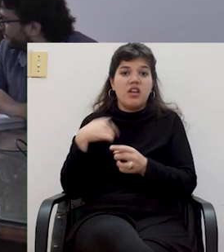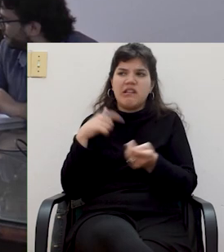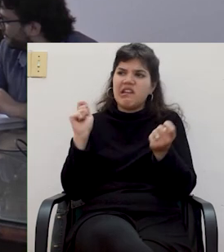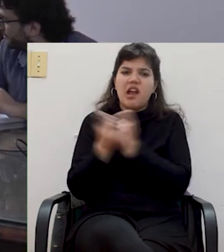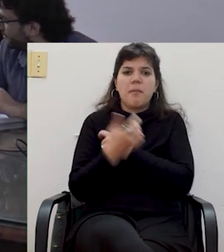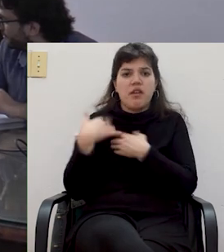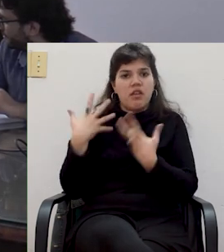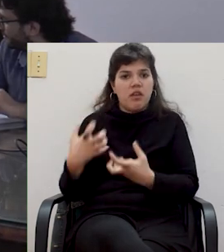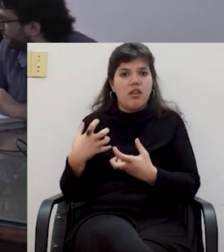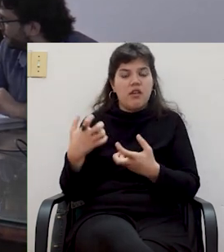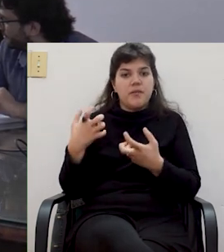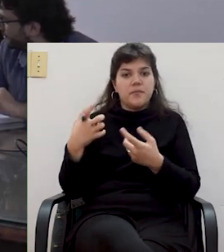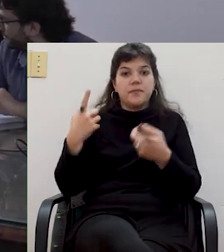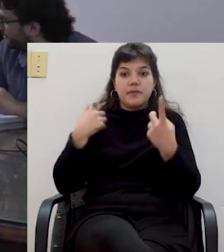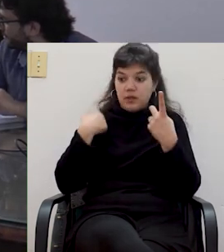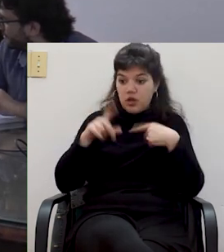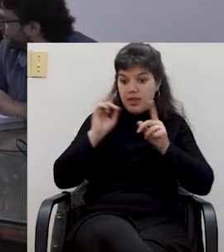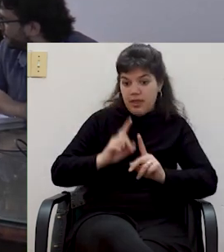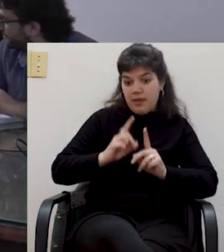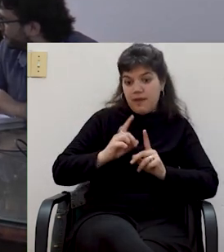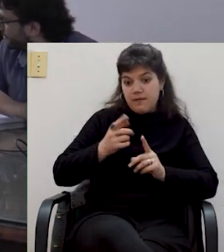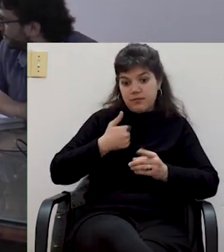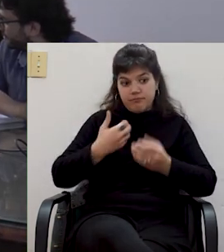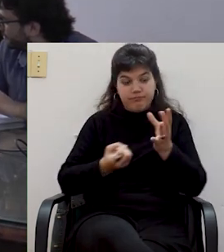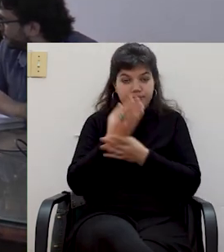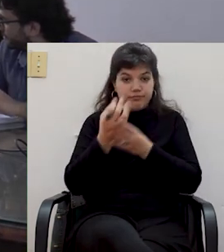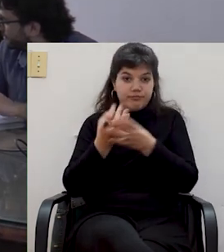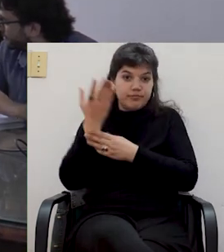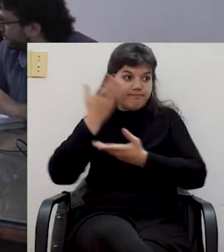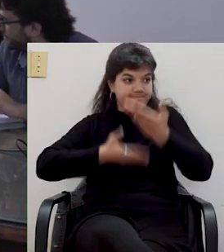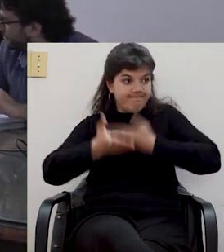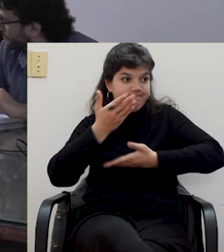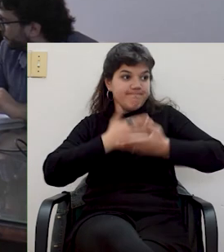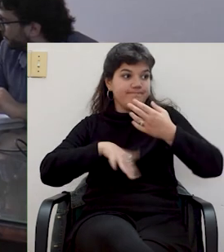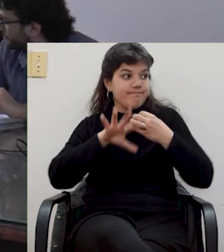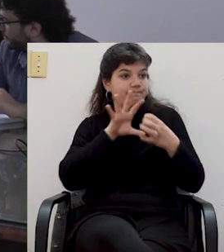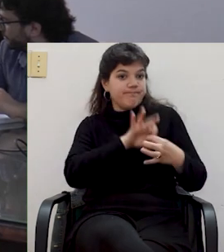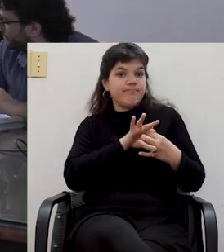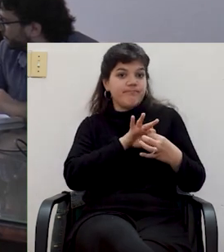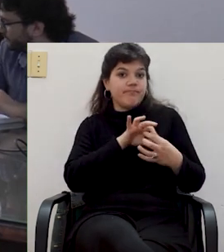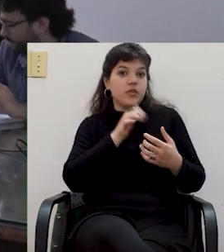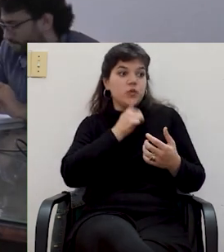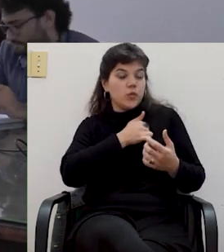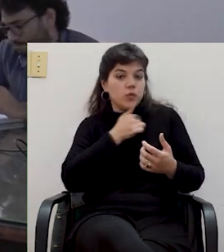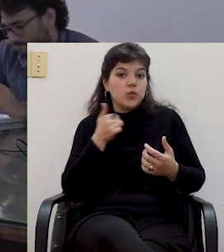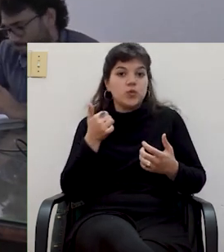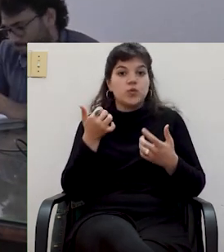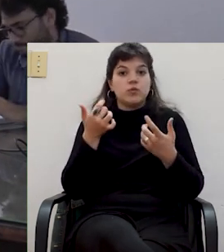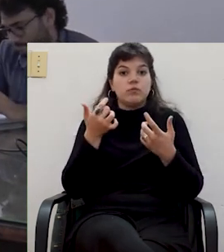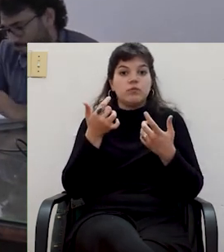que tenemos es que generar lazos de construcción, de soluciones